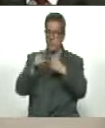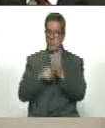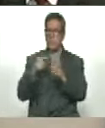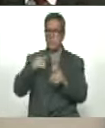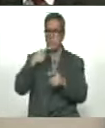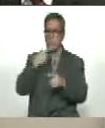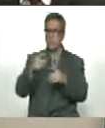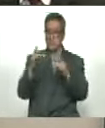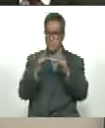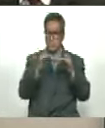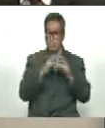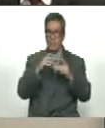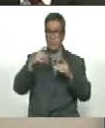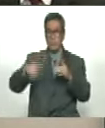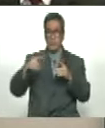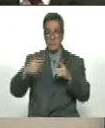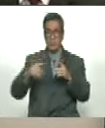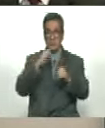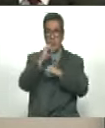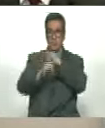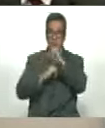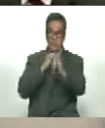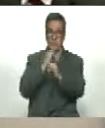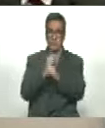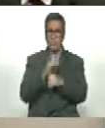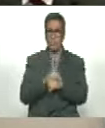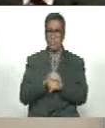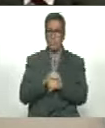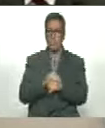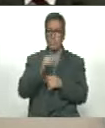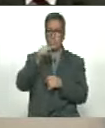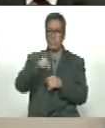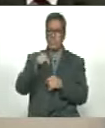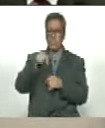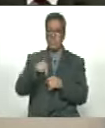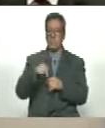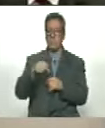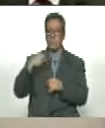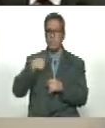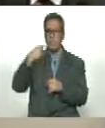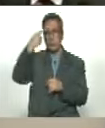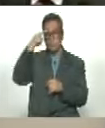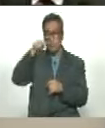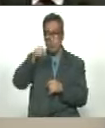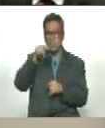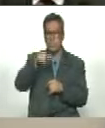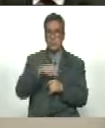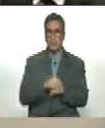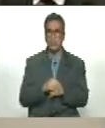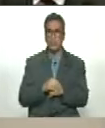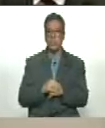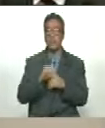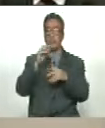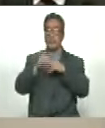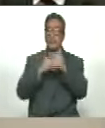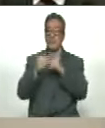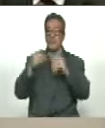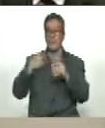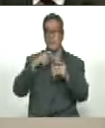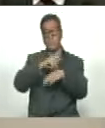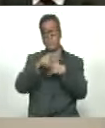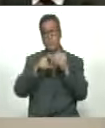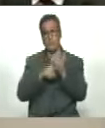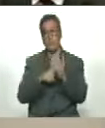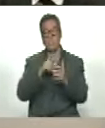ser en sintonía con el derecho internacional. Entonces aquí, a partir de esa aseveración